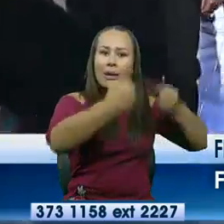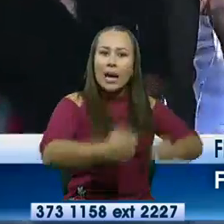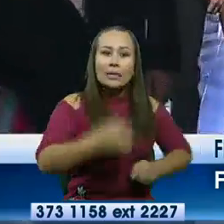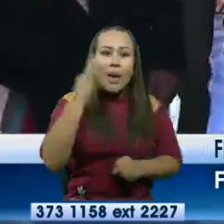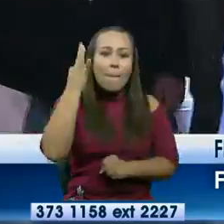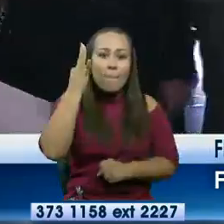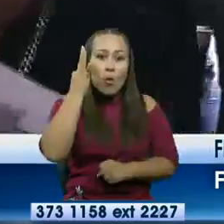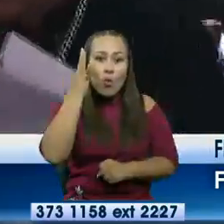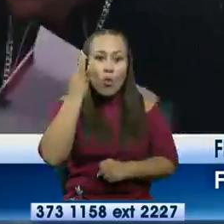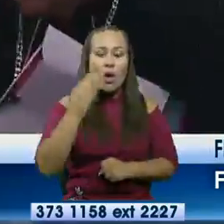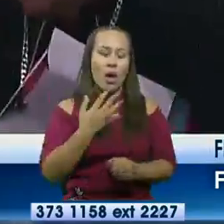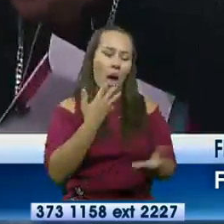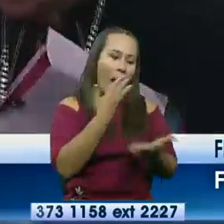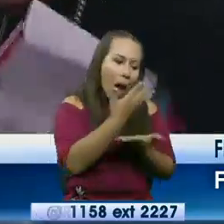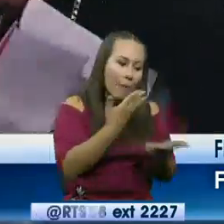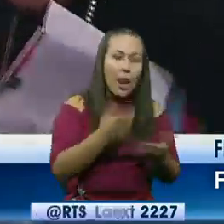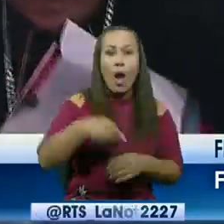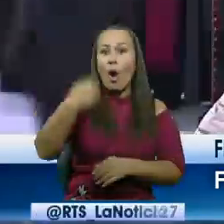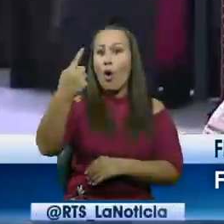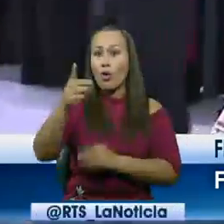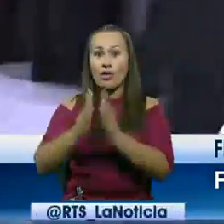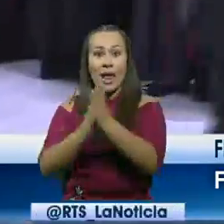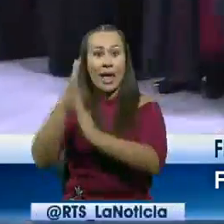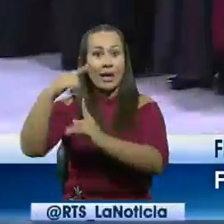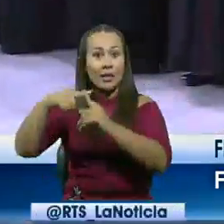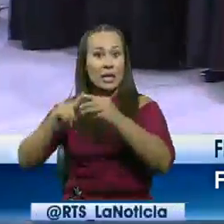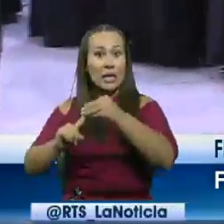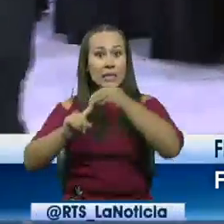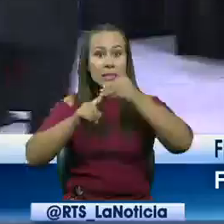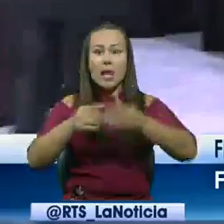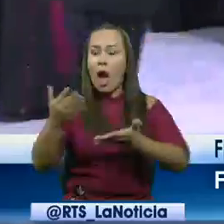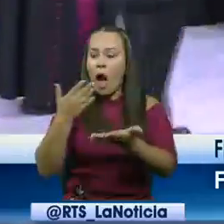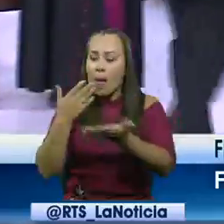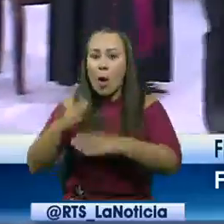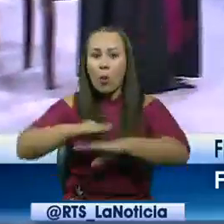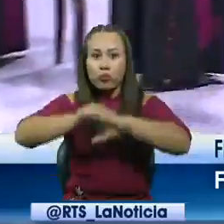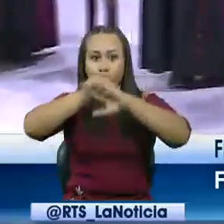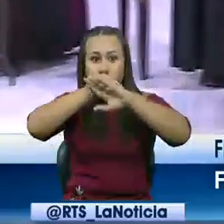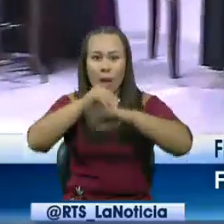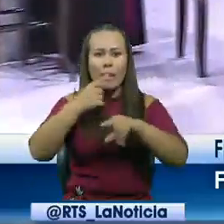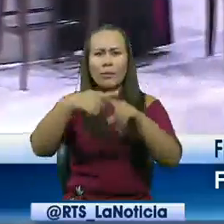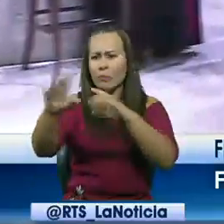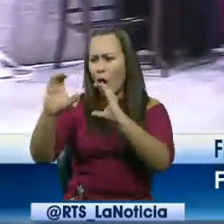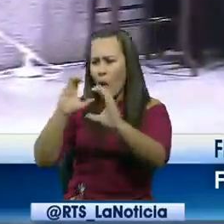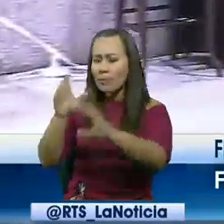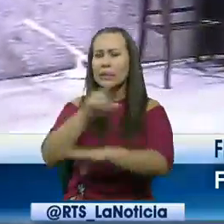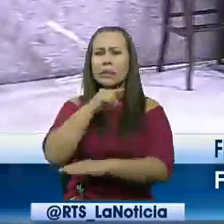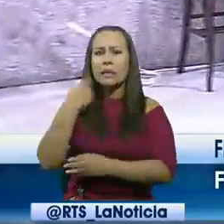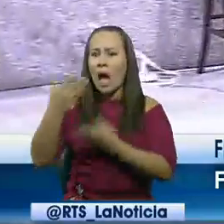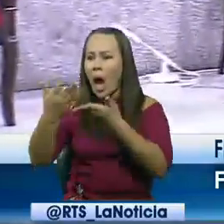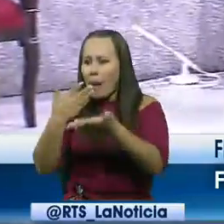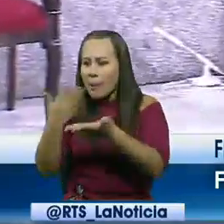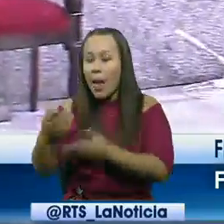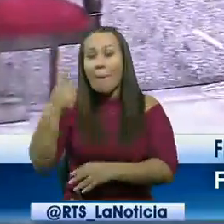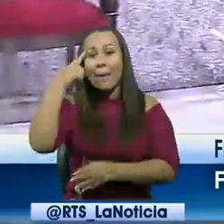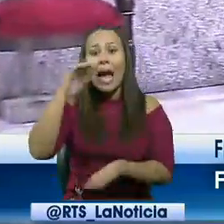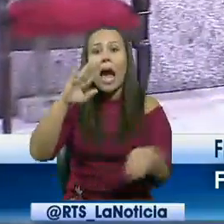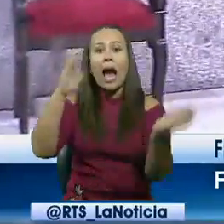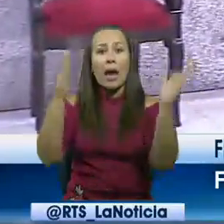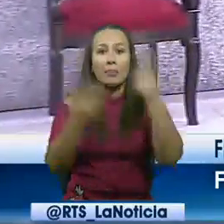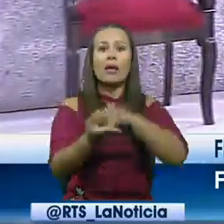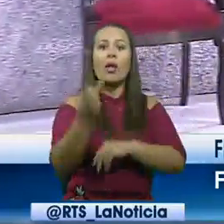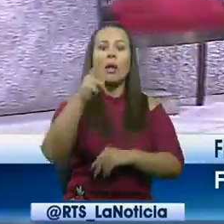metropolitana, donde conversó con religiosos, seminaristas y obispos. Su agenda culminó en el santuario San Alberto